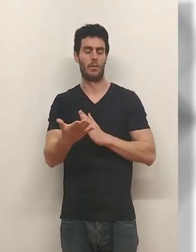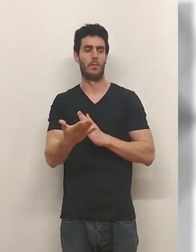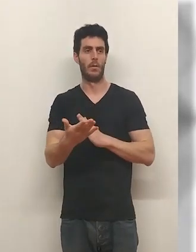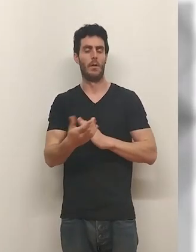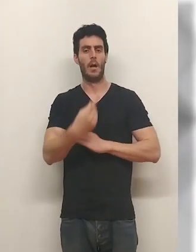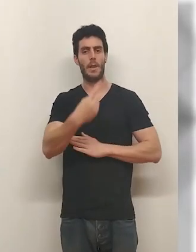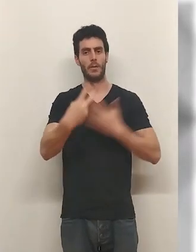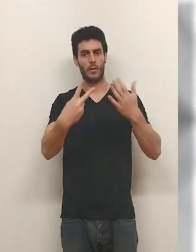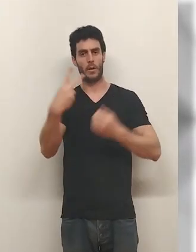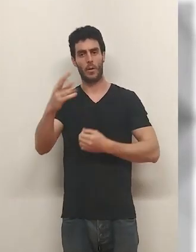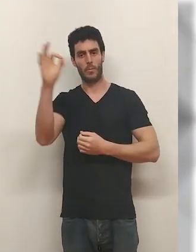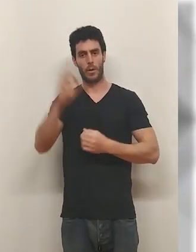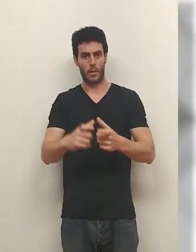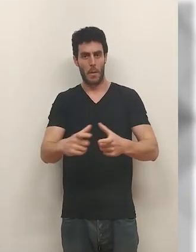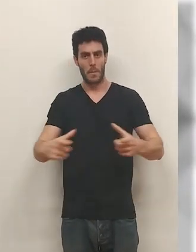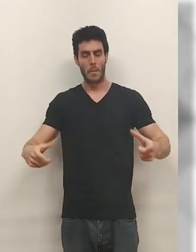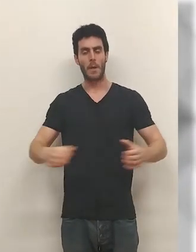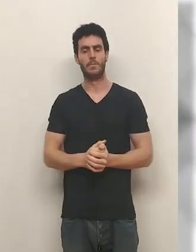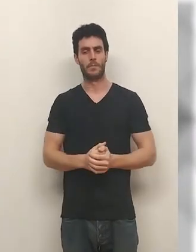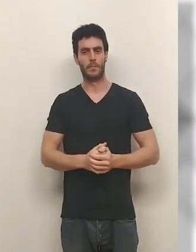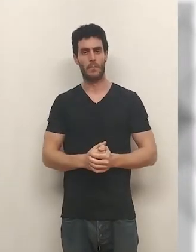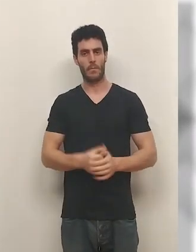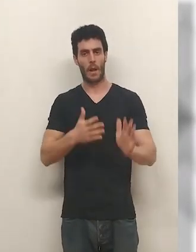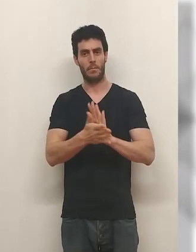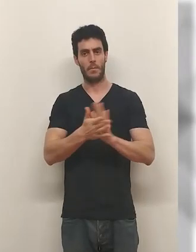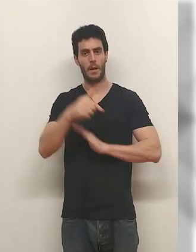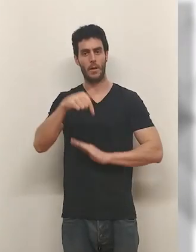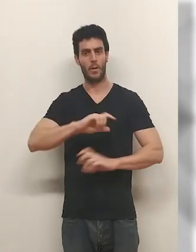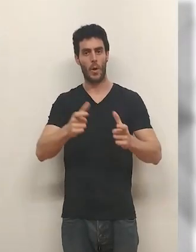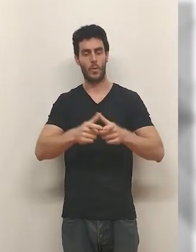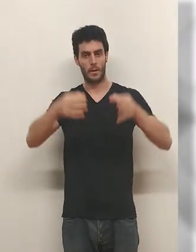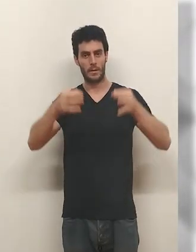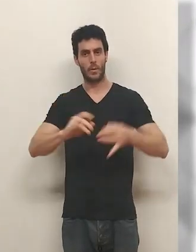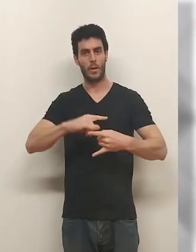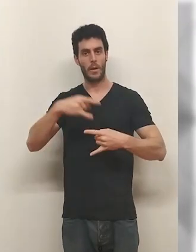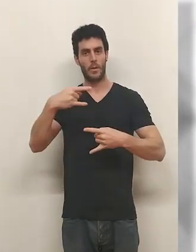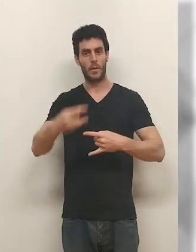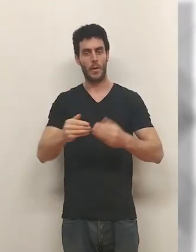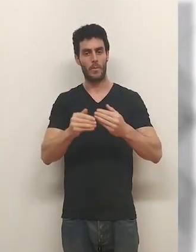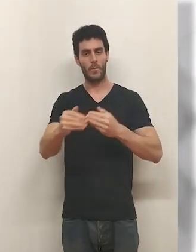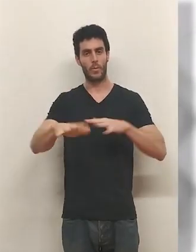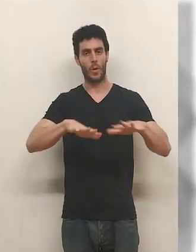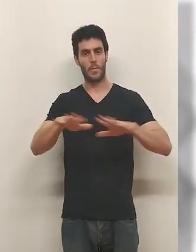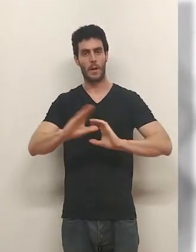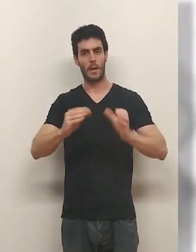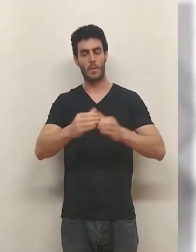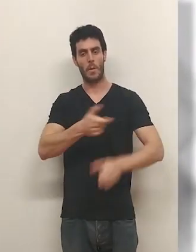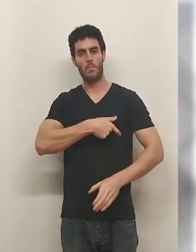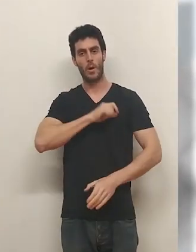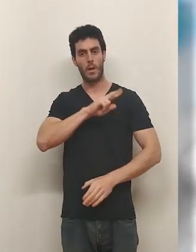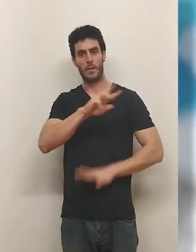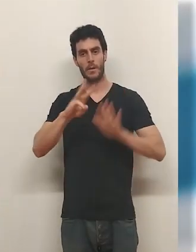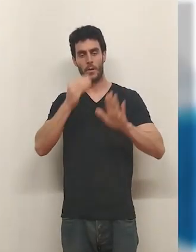un incremento de un 172%. Lo han explicado hoy tras la Junta de Seguridad Extraordinaria de cara al operativo policial para el